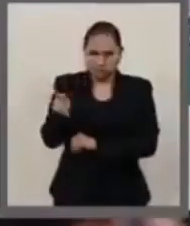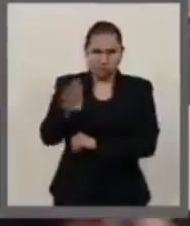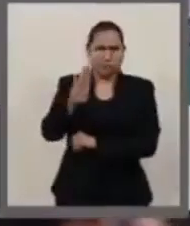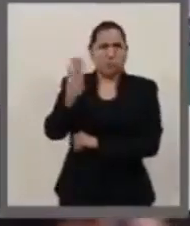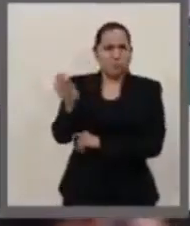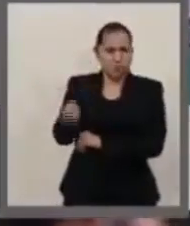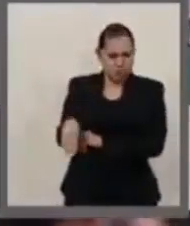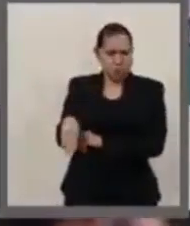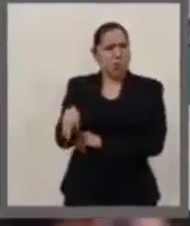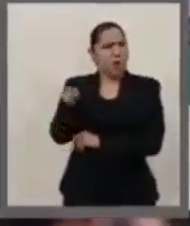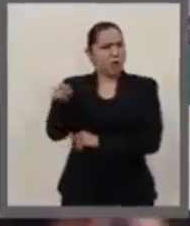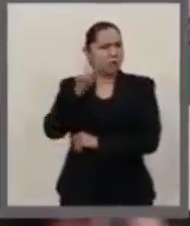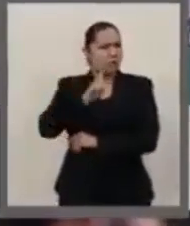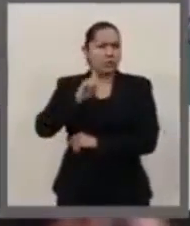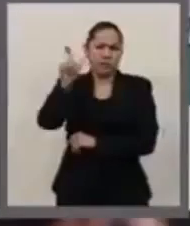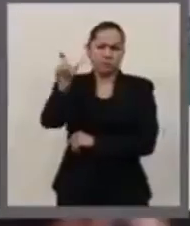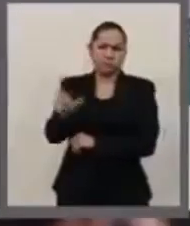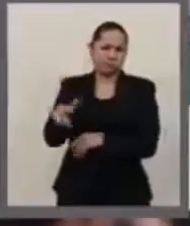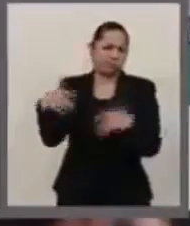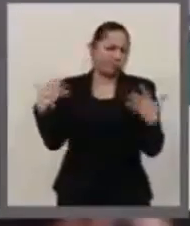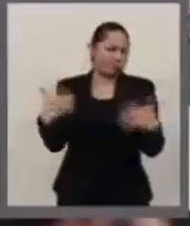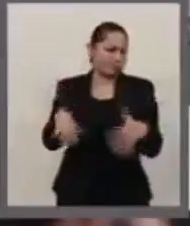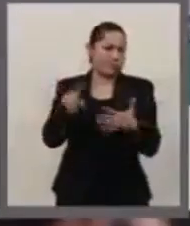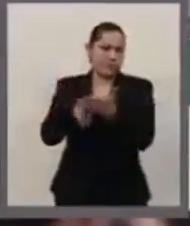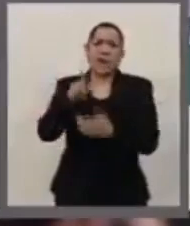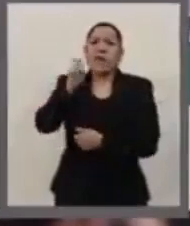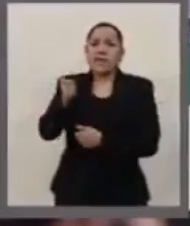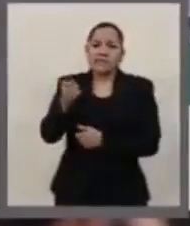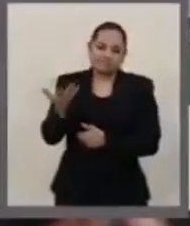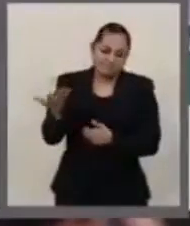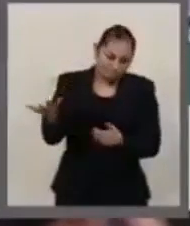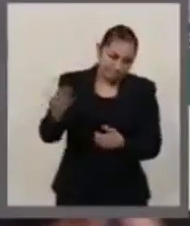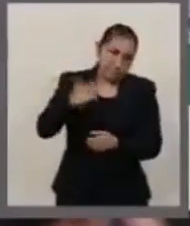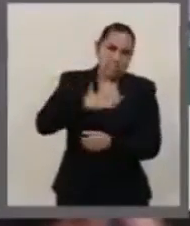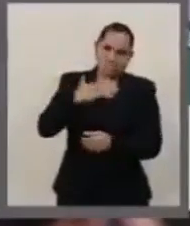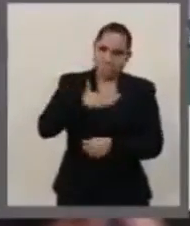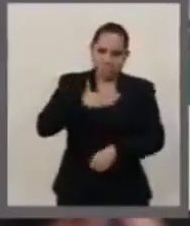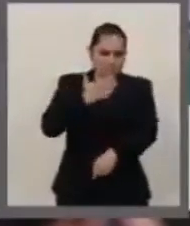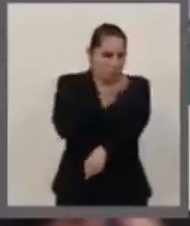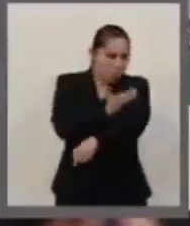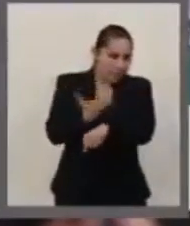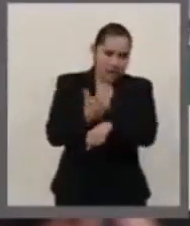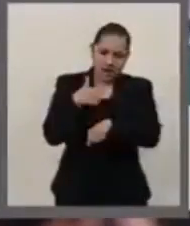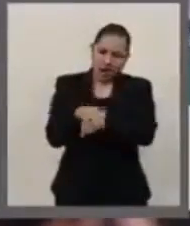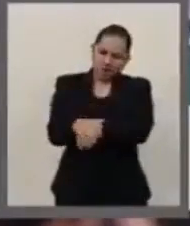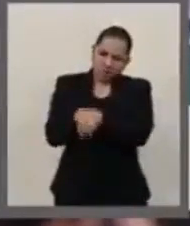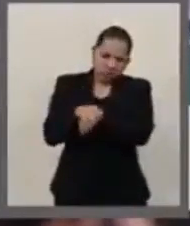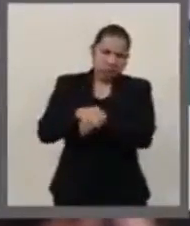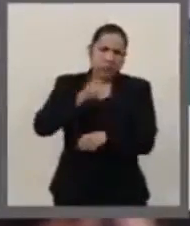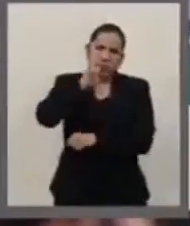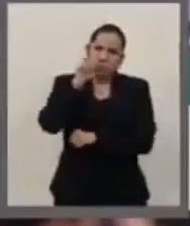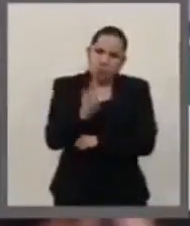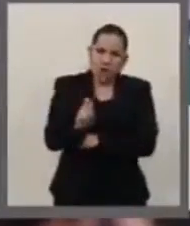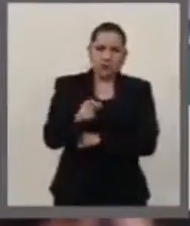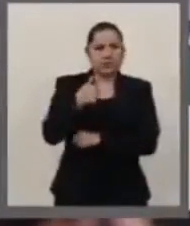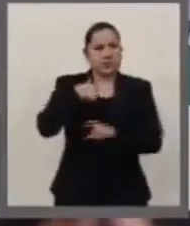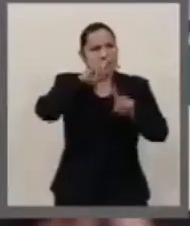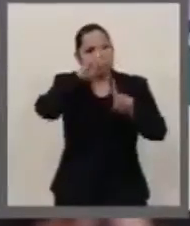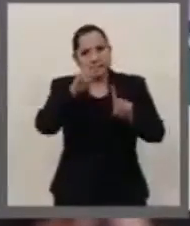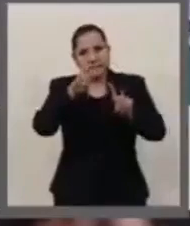giganta. Además, ciertamente era mi hermanita mayor, mi camarada, mi amiga, mi compañera de lucha. Lamento mucho